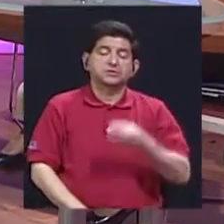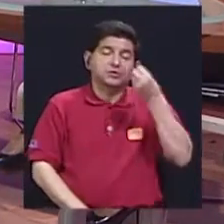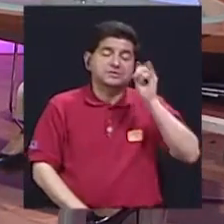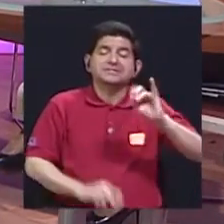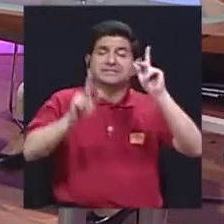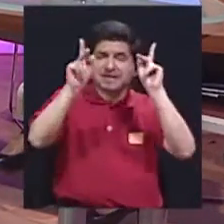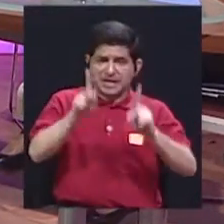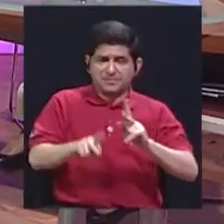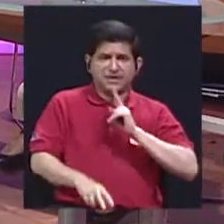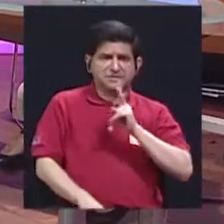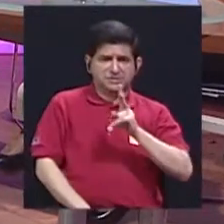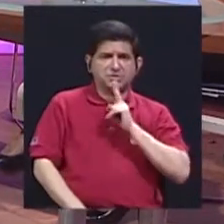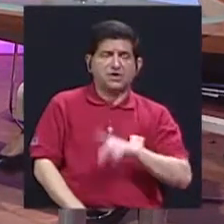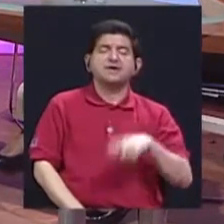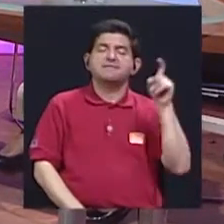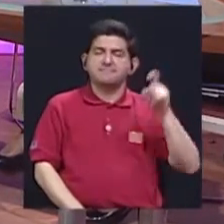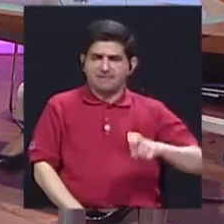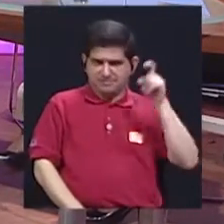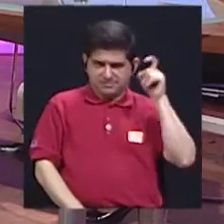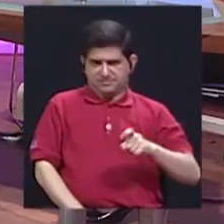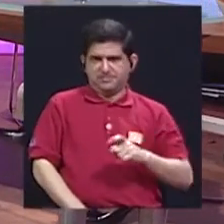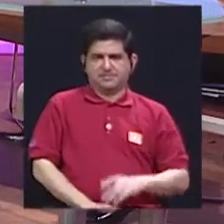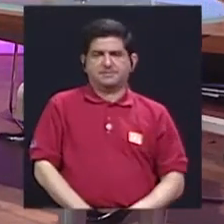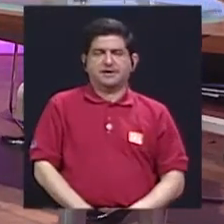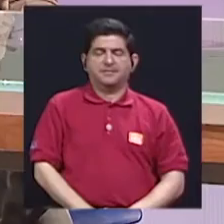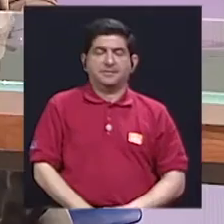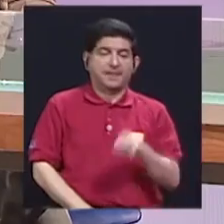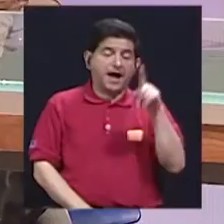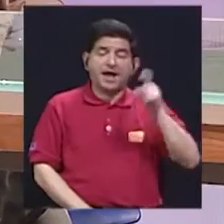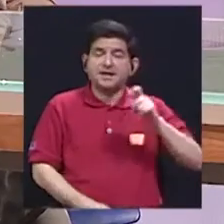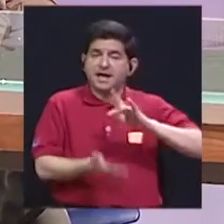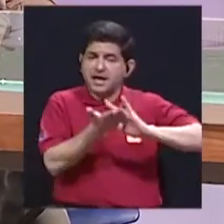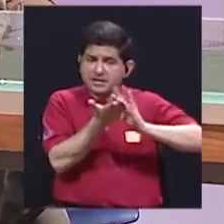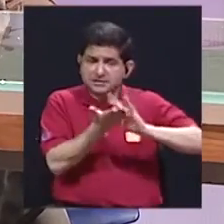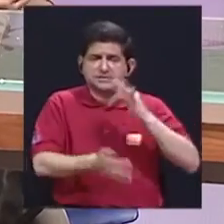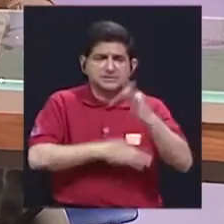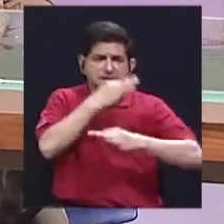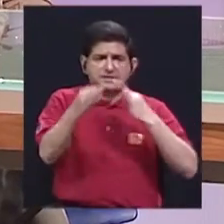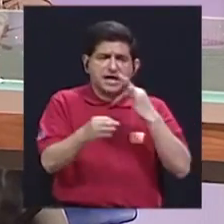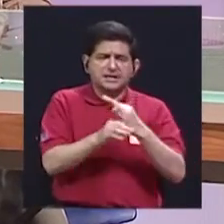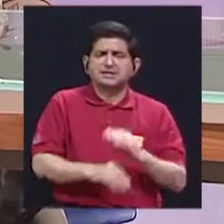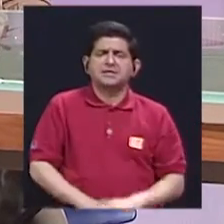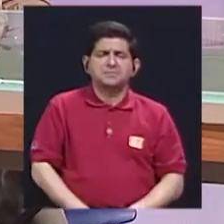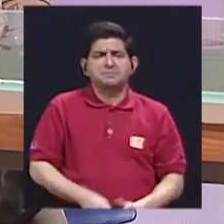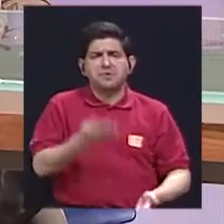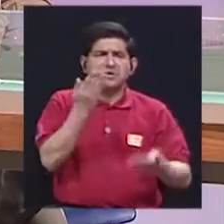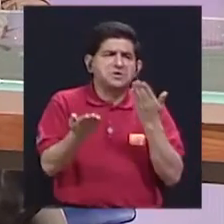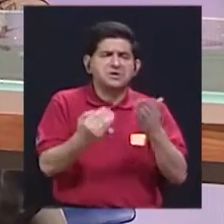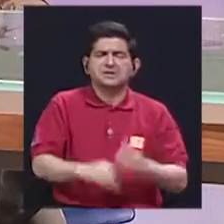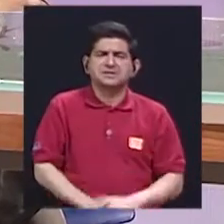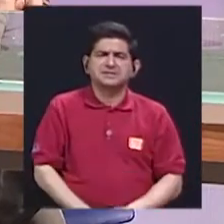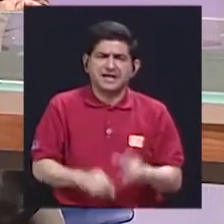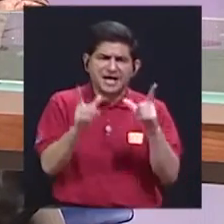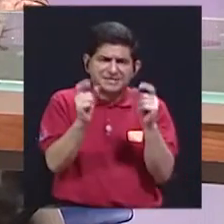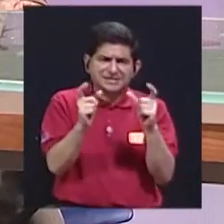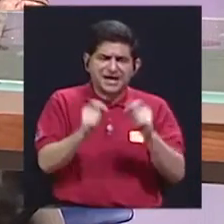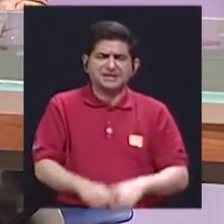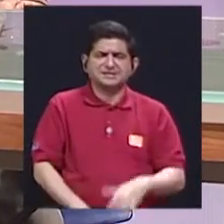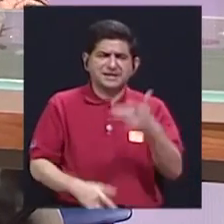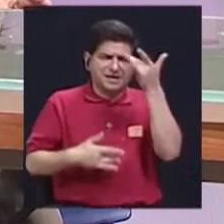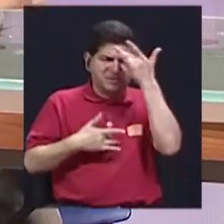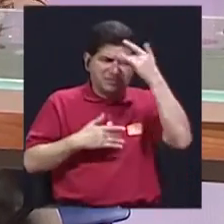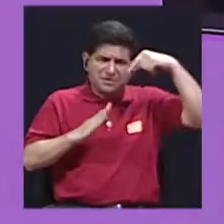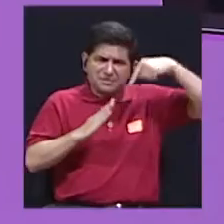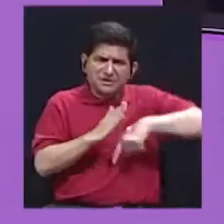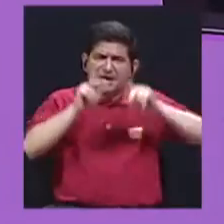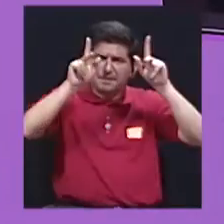persona realmente lo amerita verdad que necesita un medicamento como un tipo de cáncer como una enfermedad crítica que tenga la